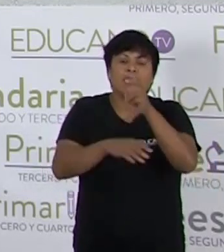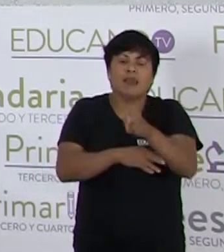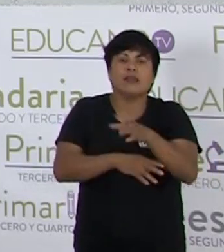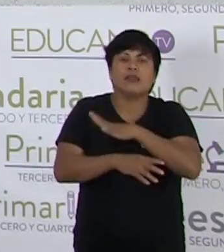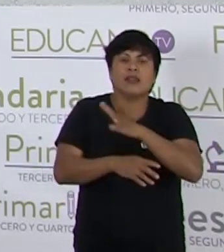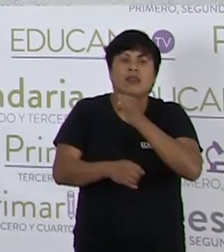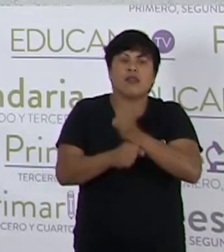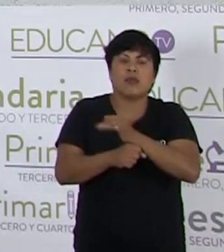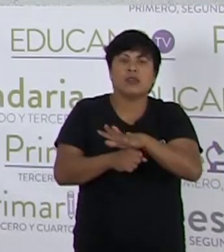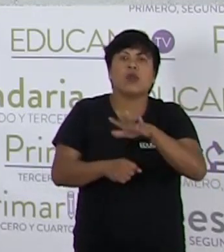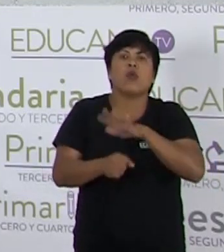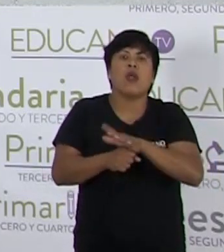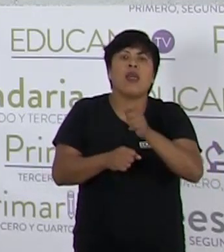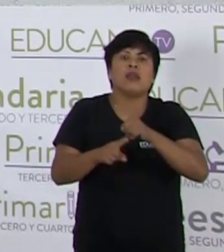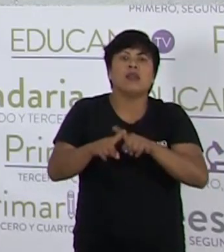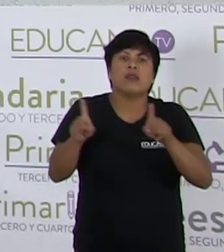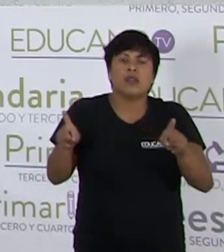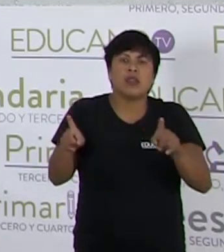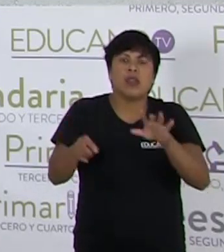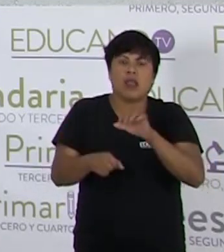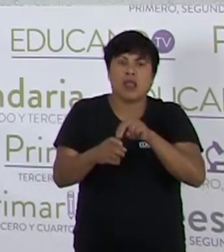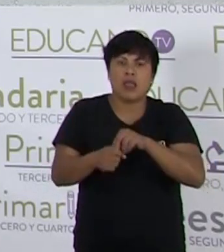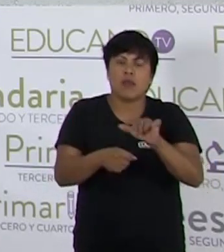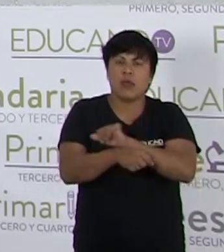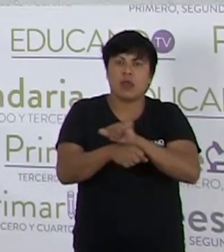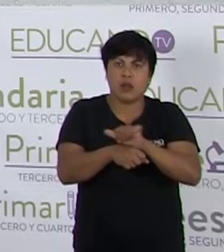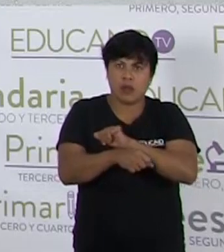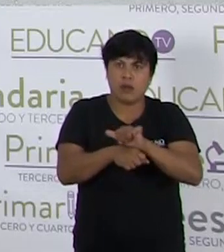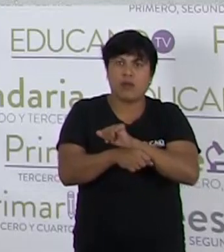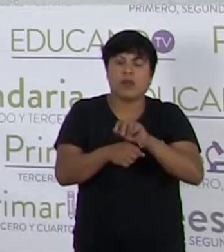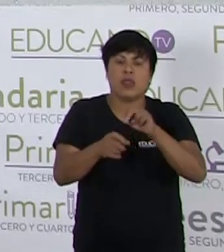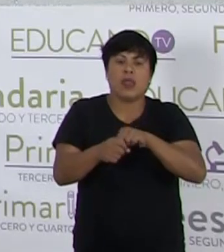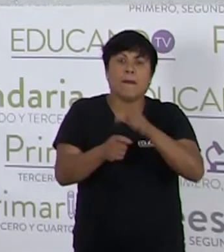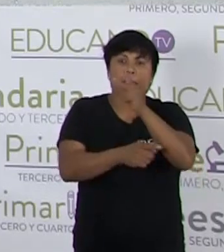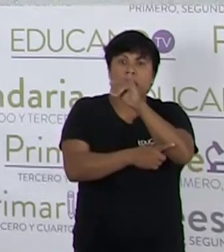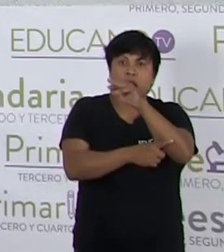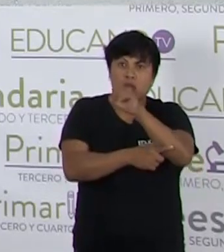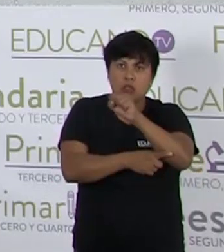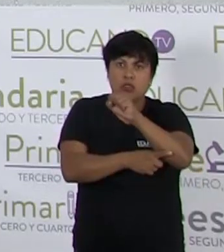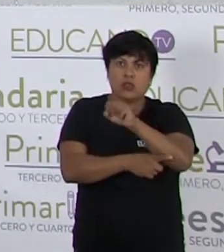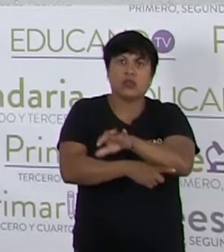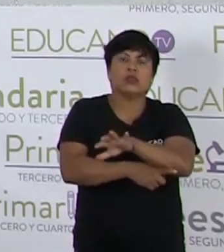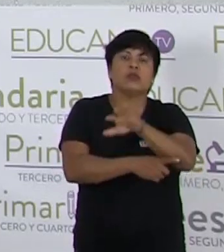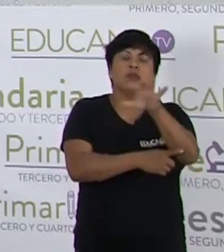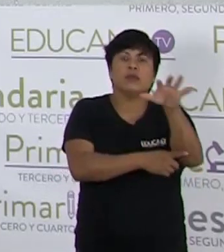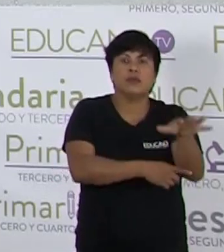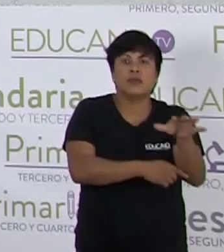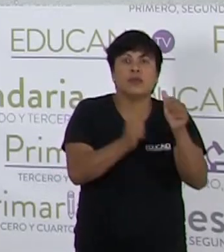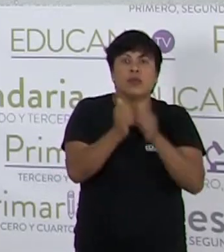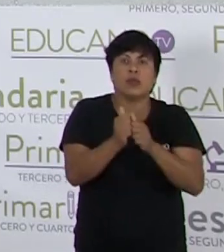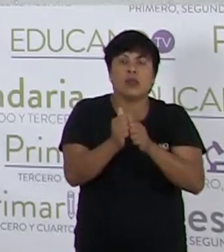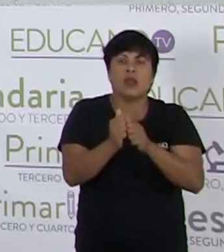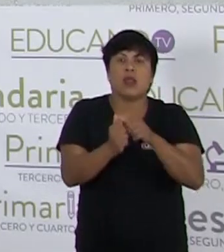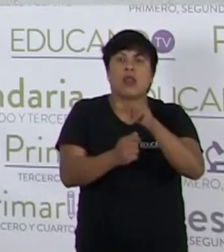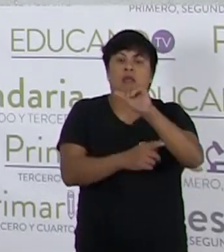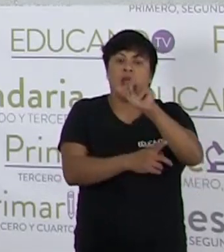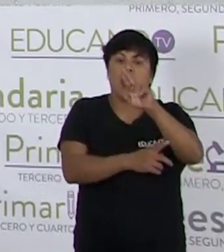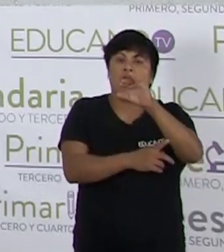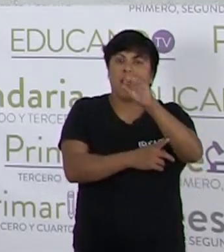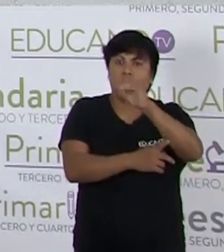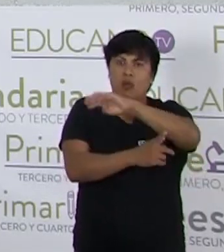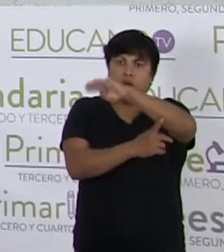información. ¿Qué diferencia hay entre el número de automóviles del fraccionamiento Los Pinos con el